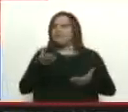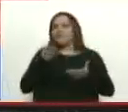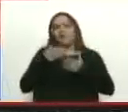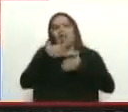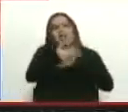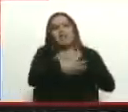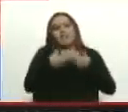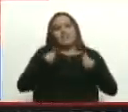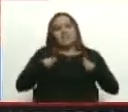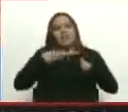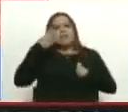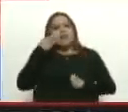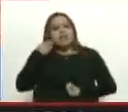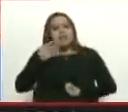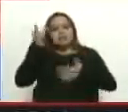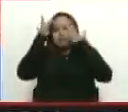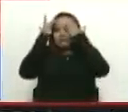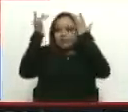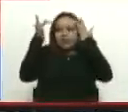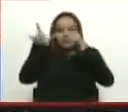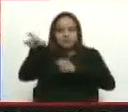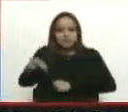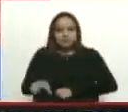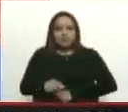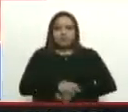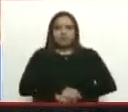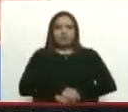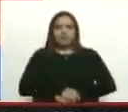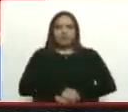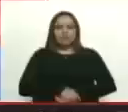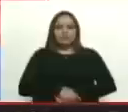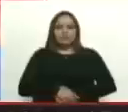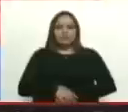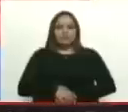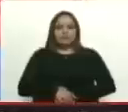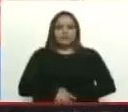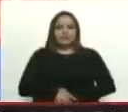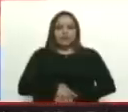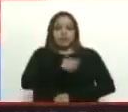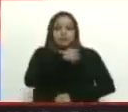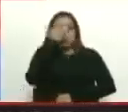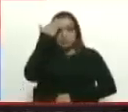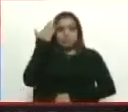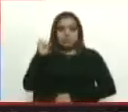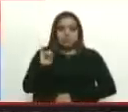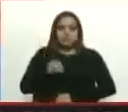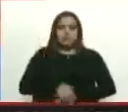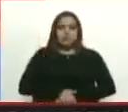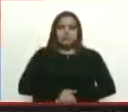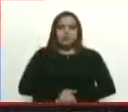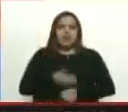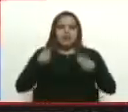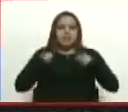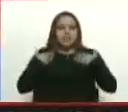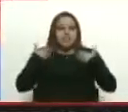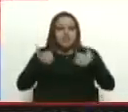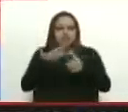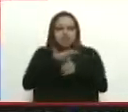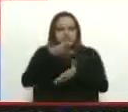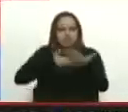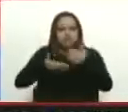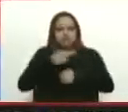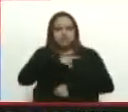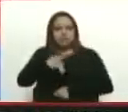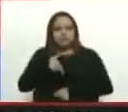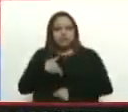experiencia y su inteligencia, ya la tiene, vida y salud, para que comparta con nosotros, nuestra